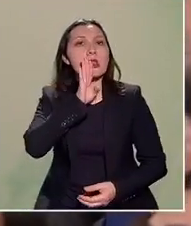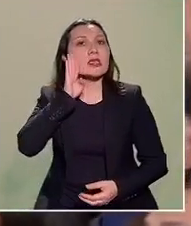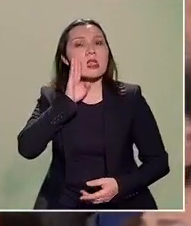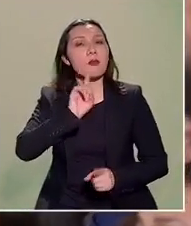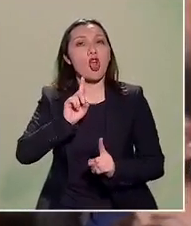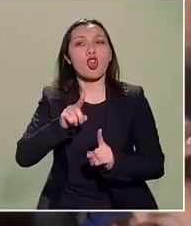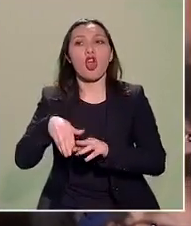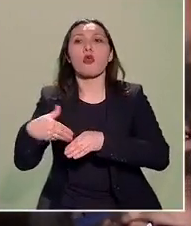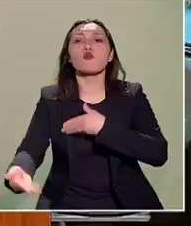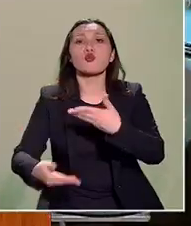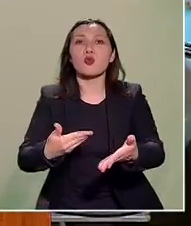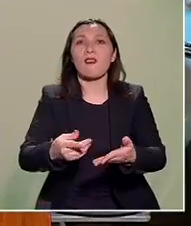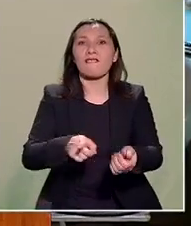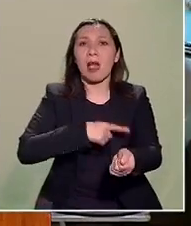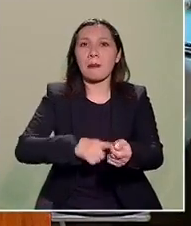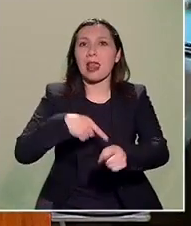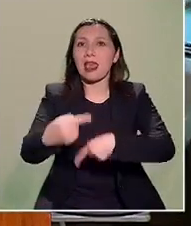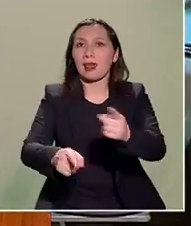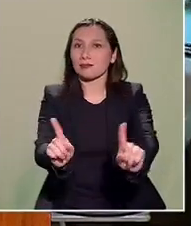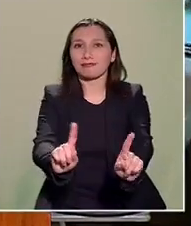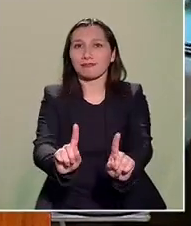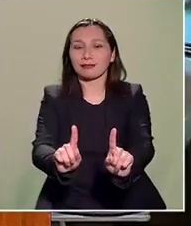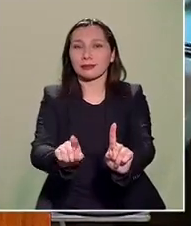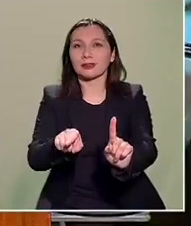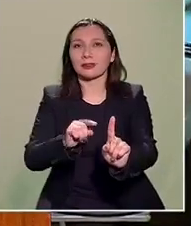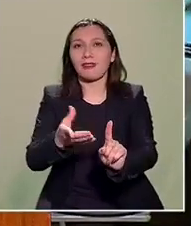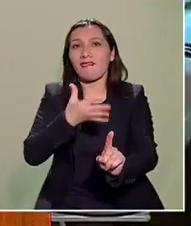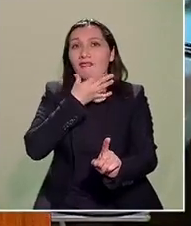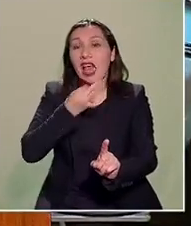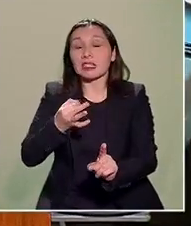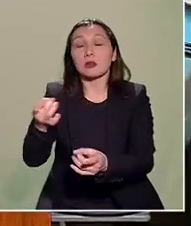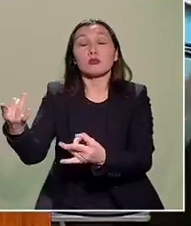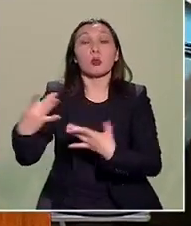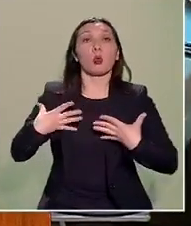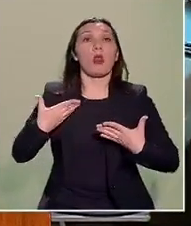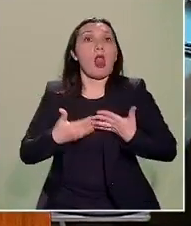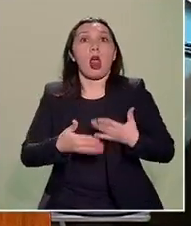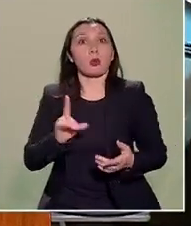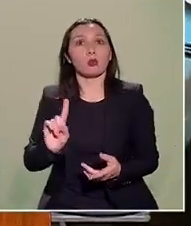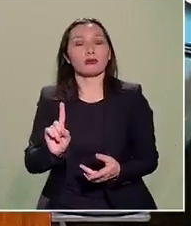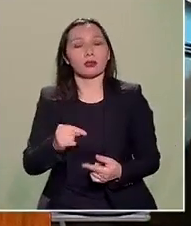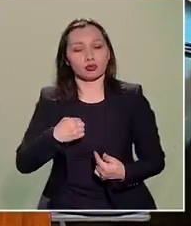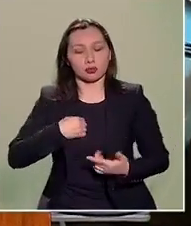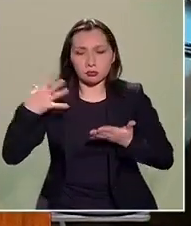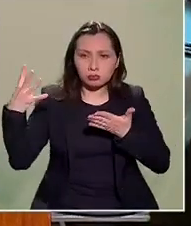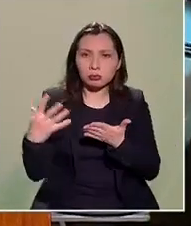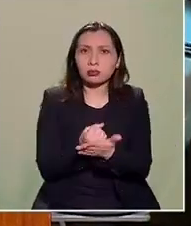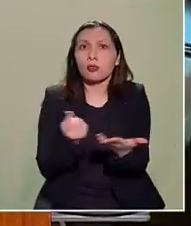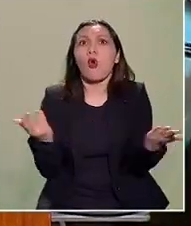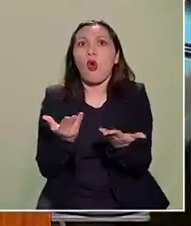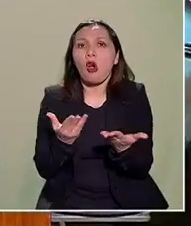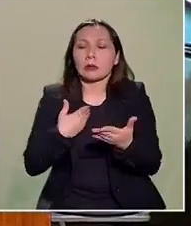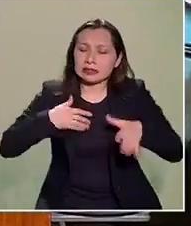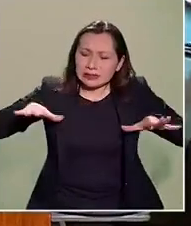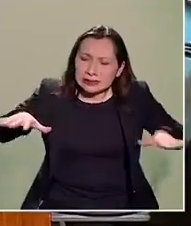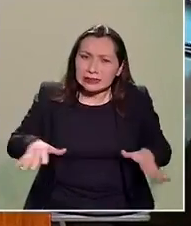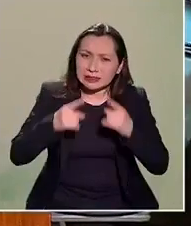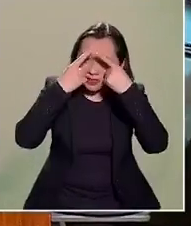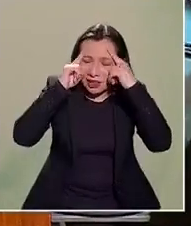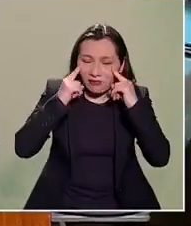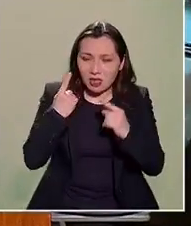se hereda no lo recibimos accidentalmente lo obtenemos mediante esfuerzos